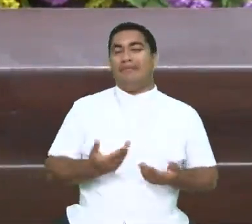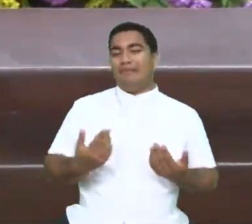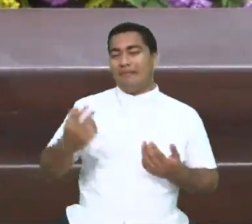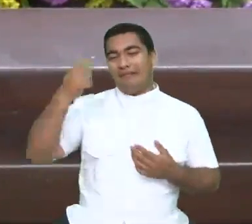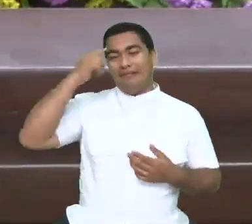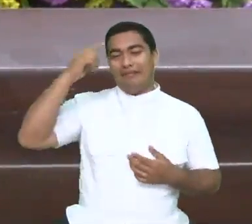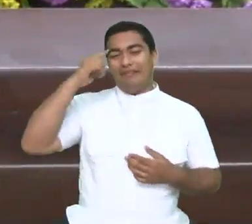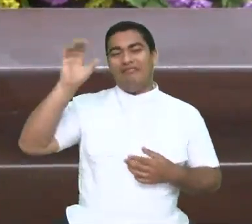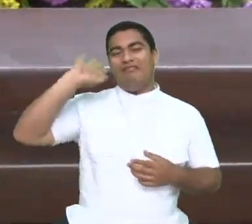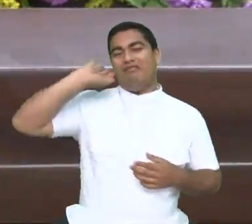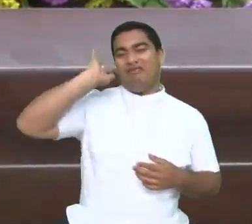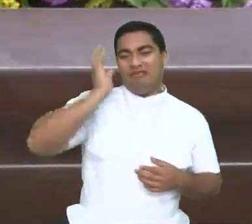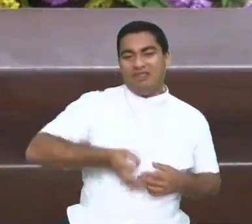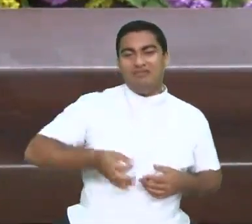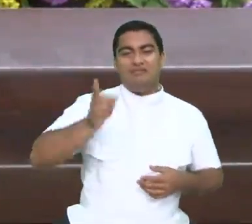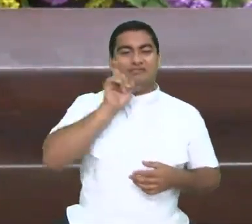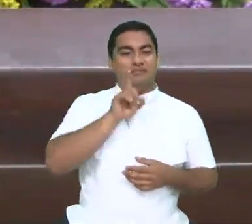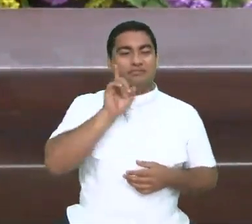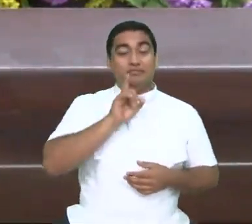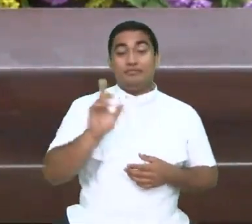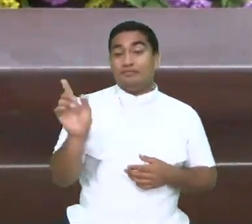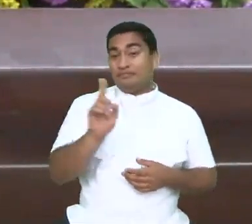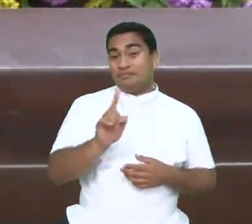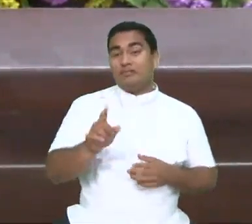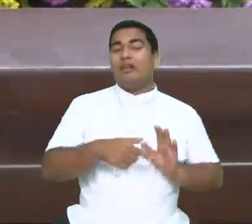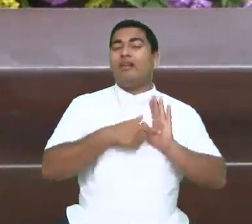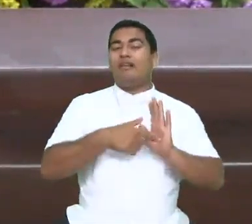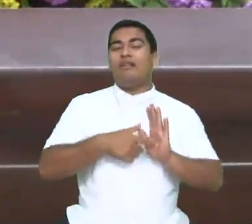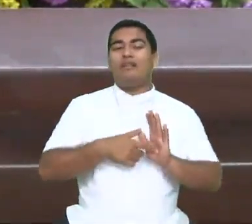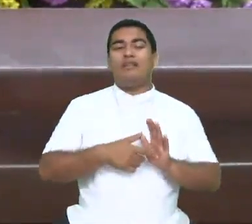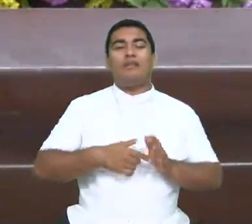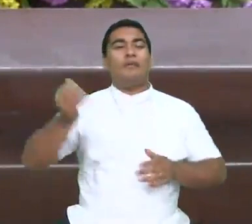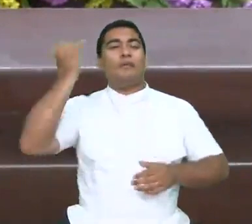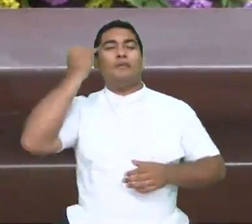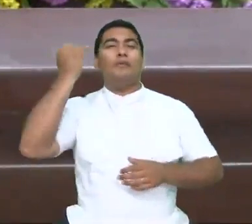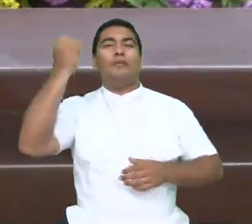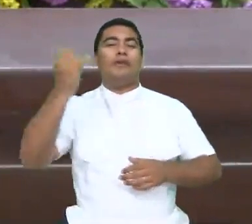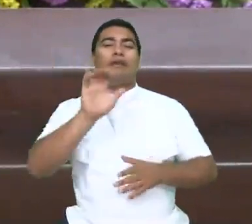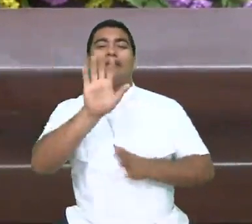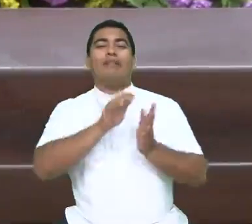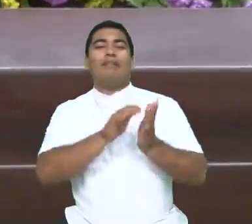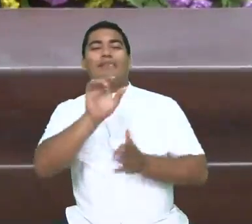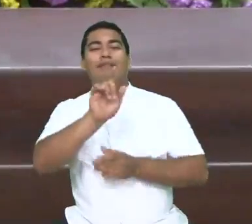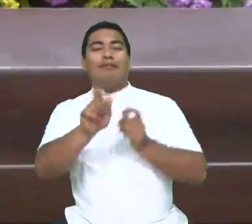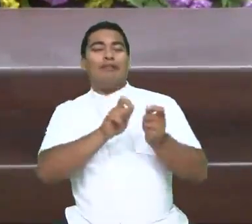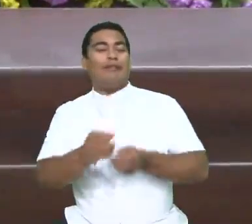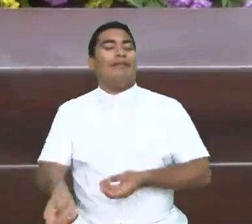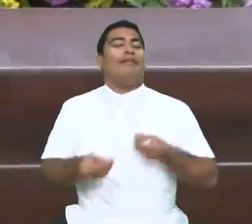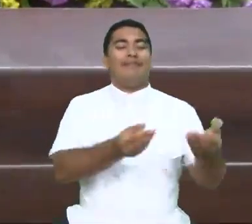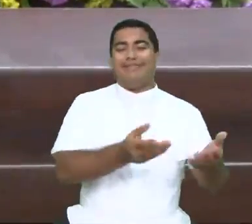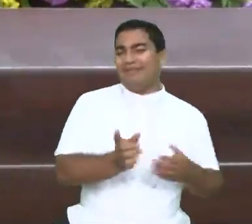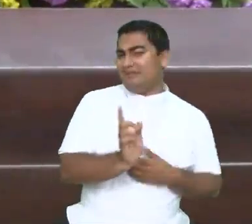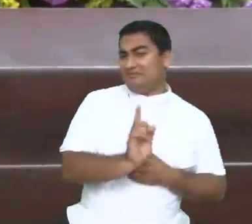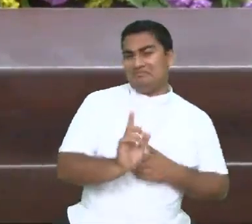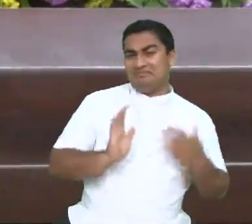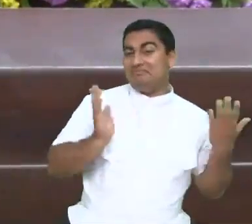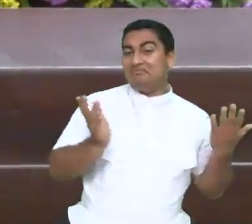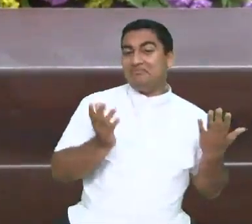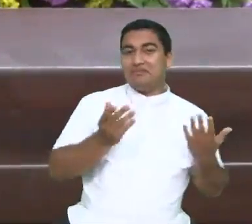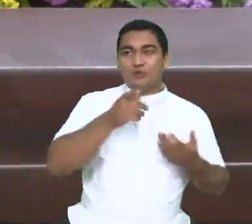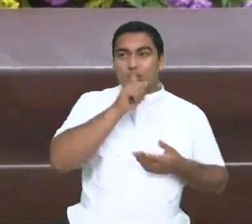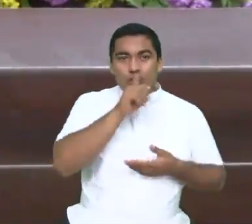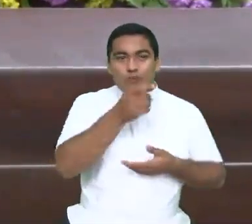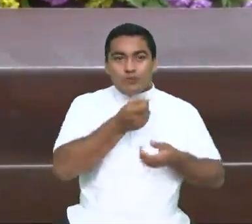proyectos. Presentó un proyecto como emprendedor y te damos $5,000. Entonces de ahí lo van ganando